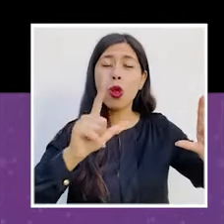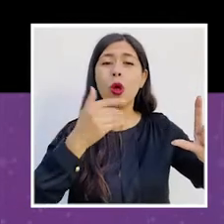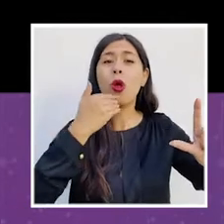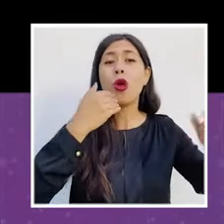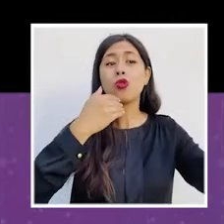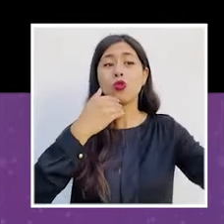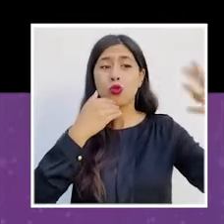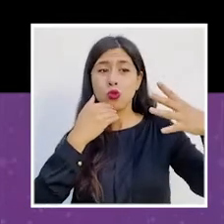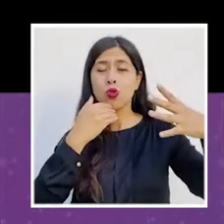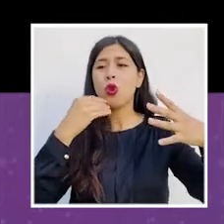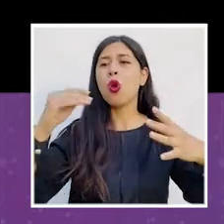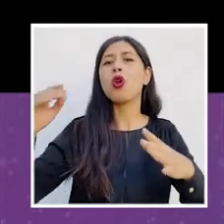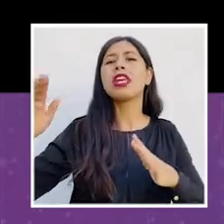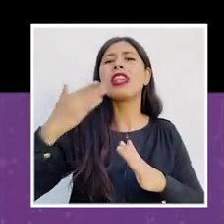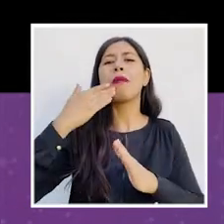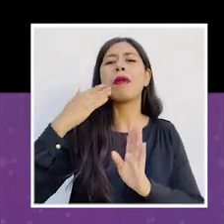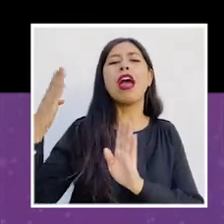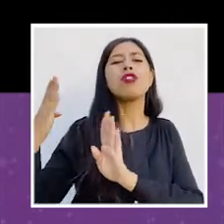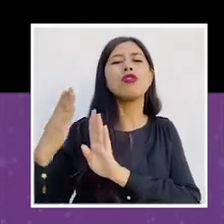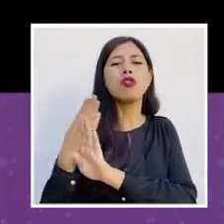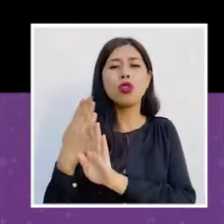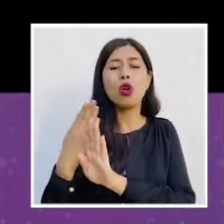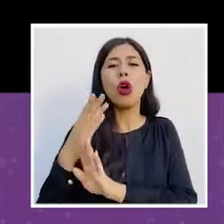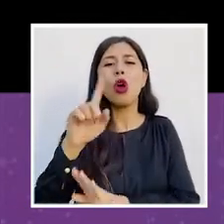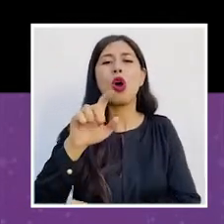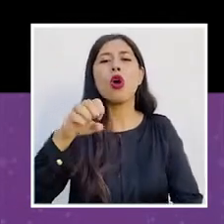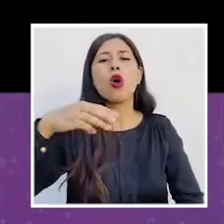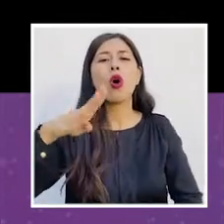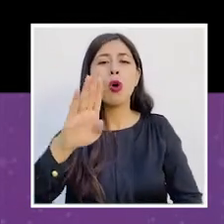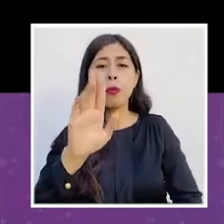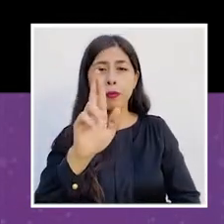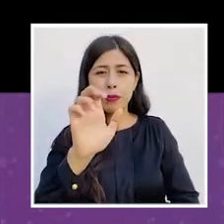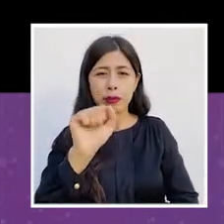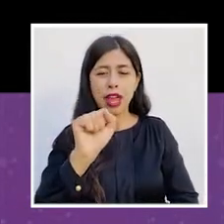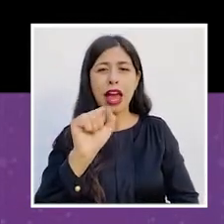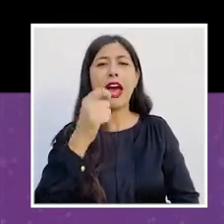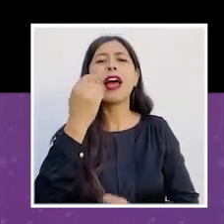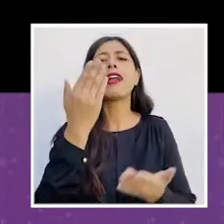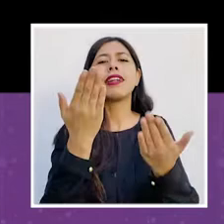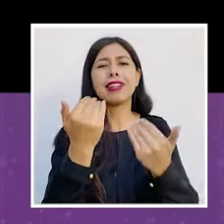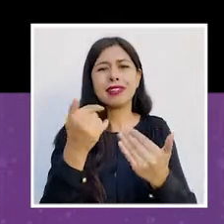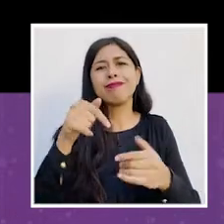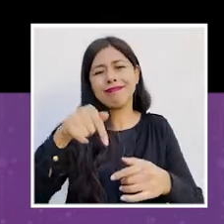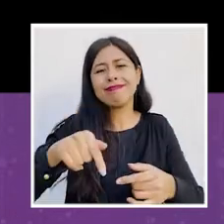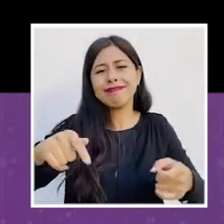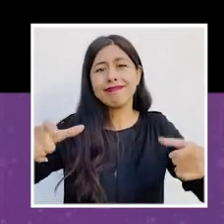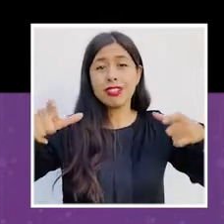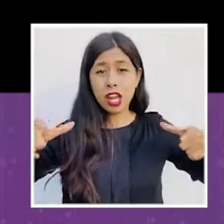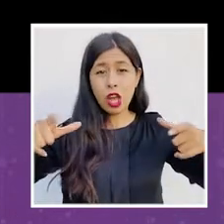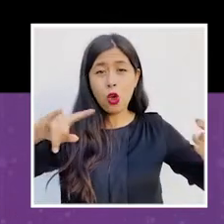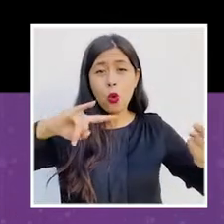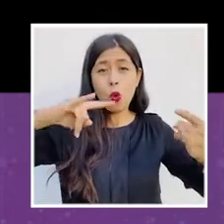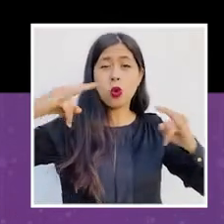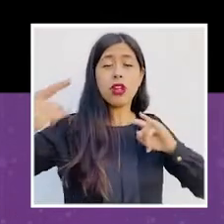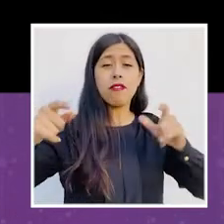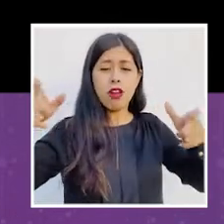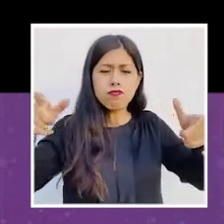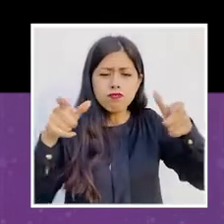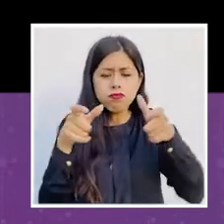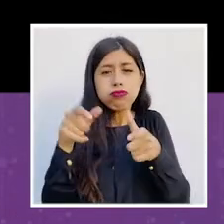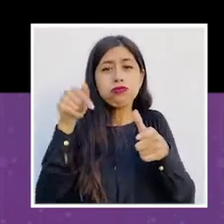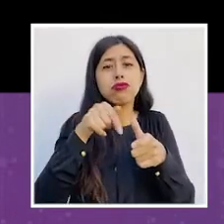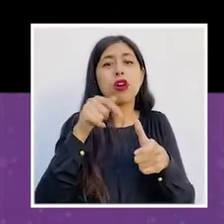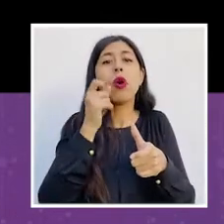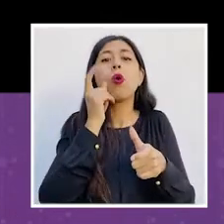luces y de sombras, necesitamos una fuente de luz. Obviamente en el sistema solar en este rincón del